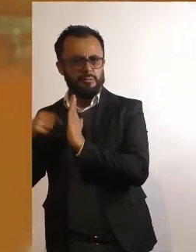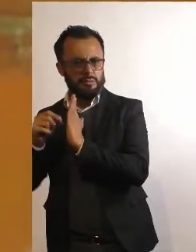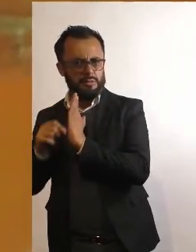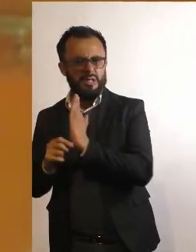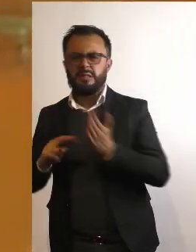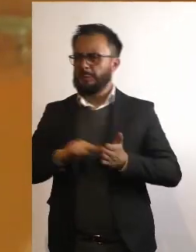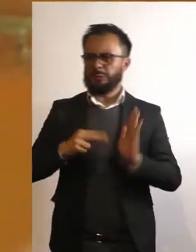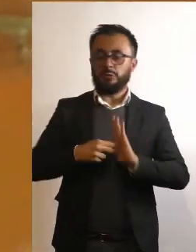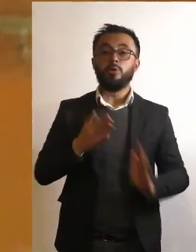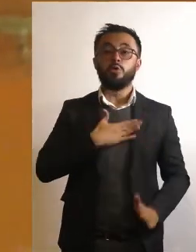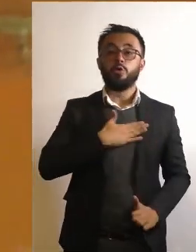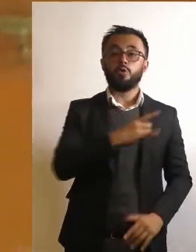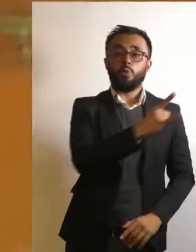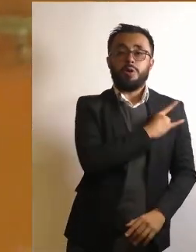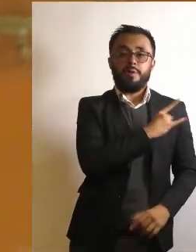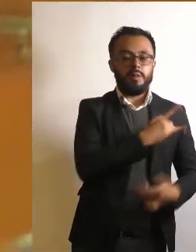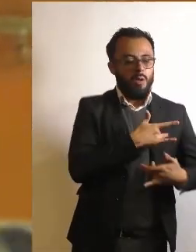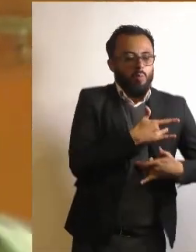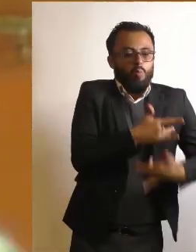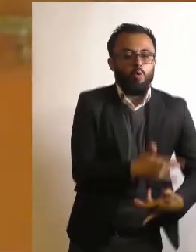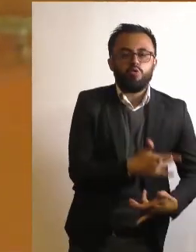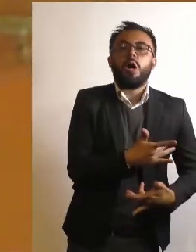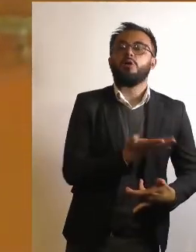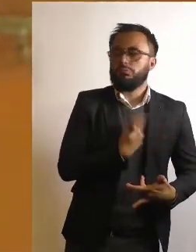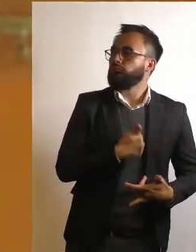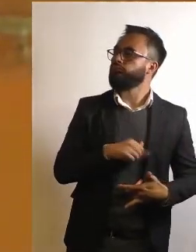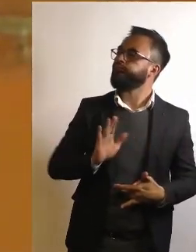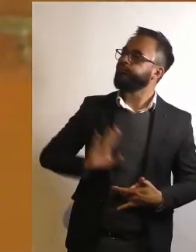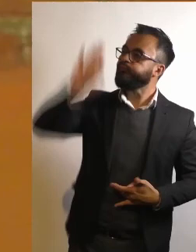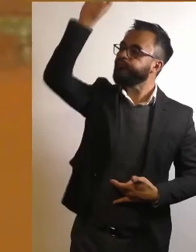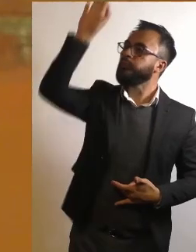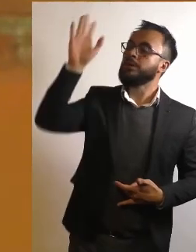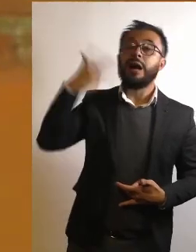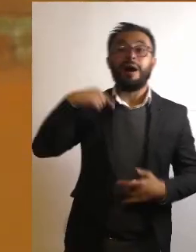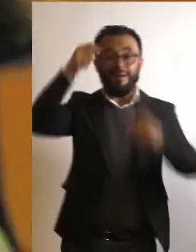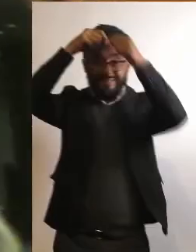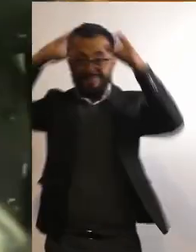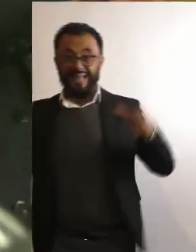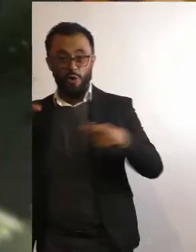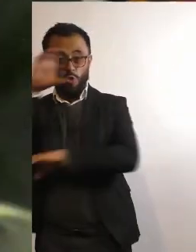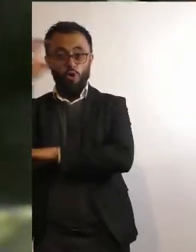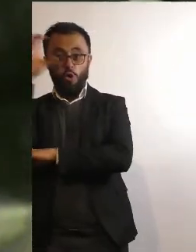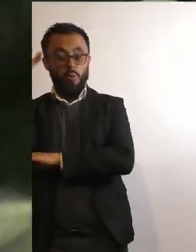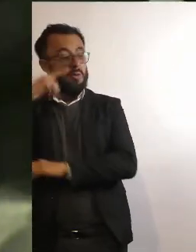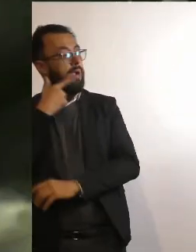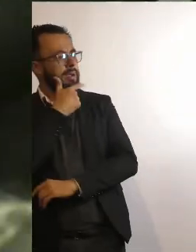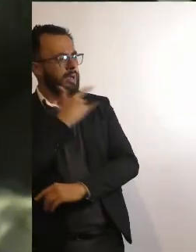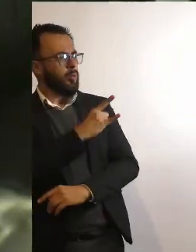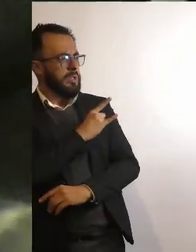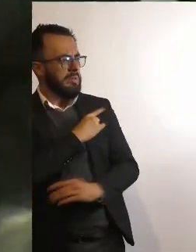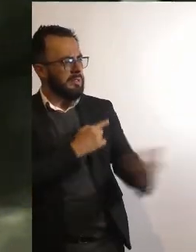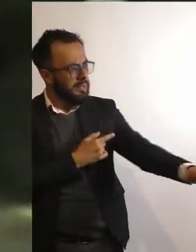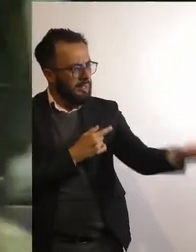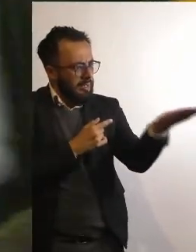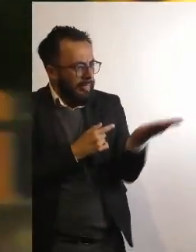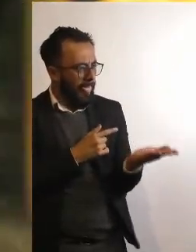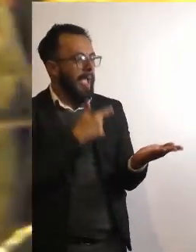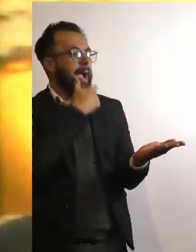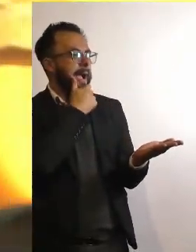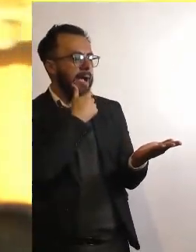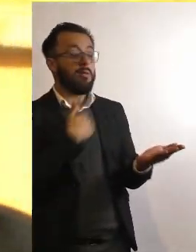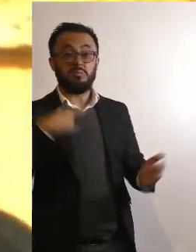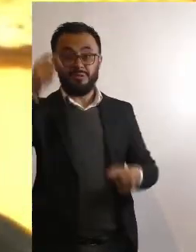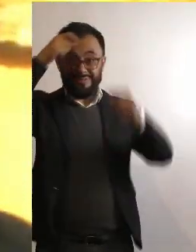optar de manera voluntaria, que hace el Estado colombiano para, digamos, de alguna manera reconocer esas instituciones que